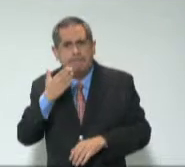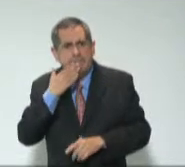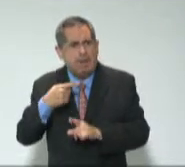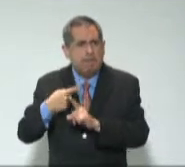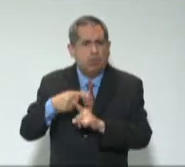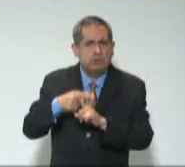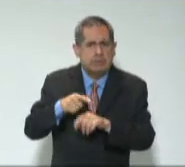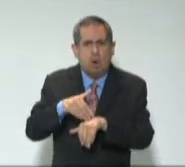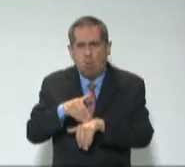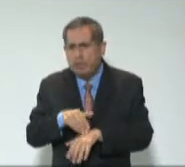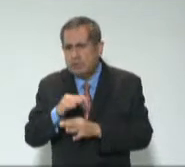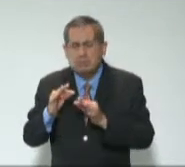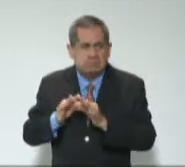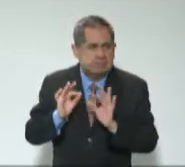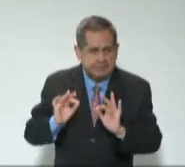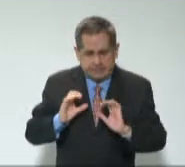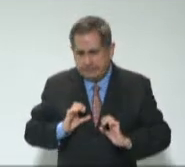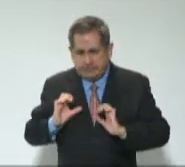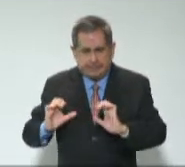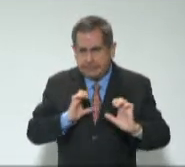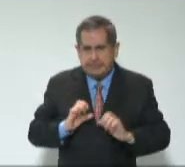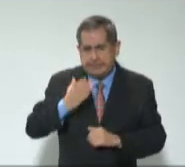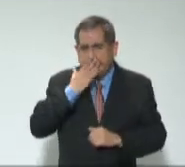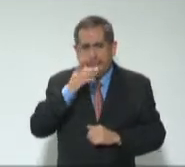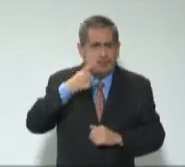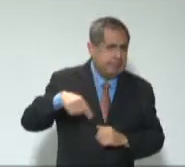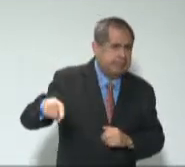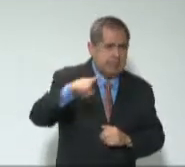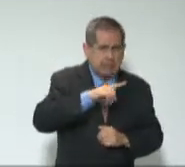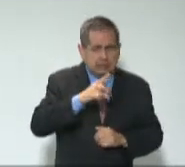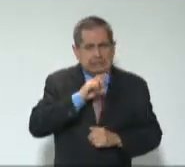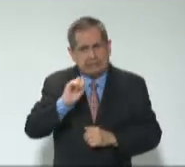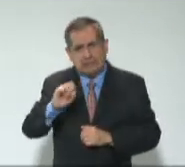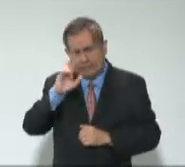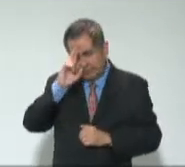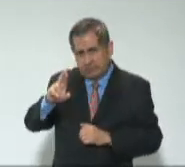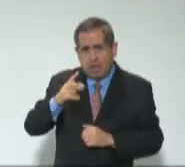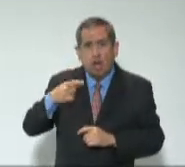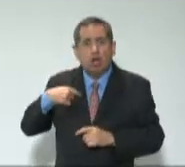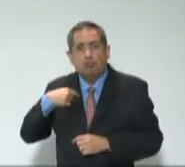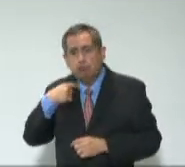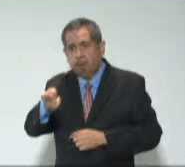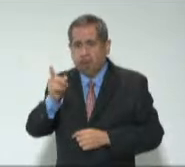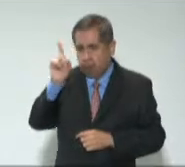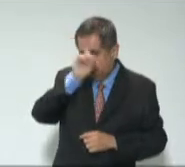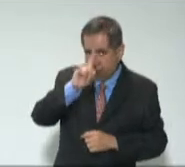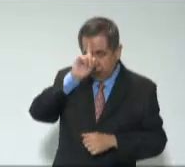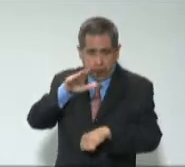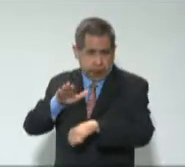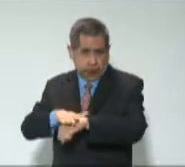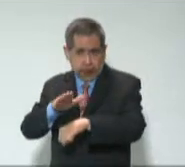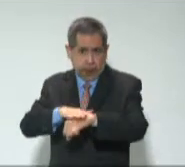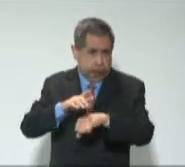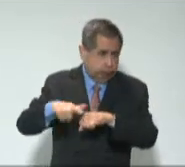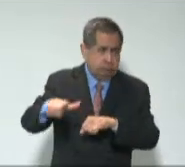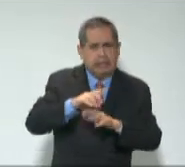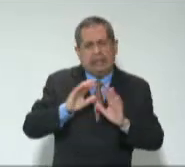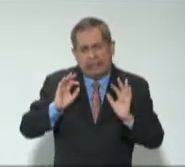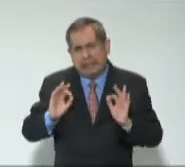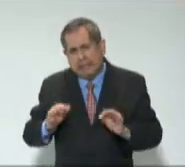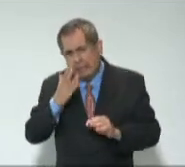positiva respondió de una manera positiva respetando sugerencias apegándose a medidas